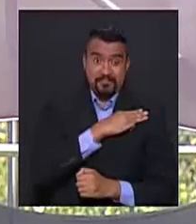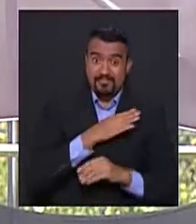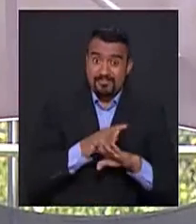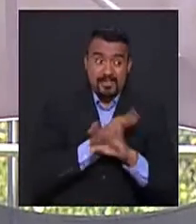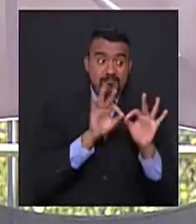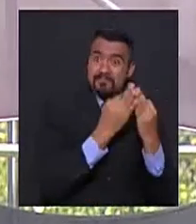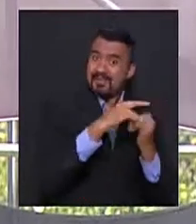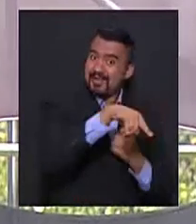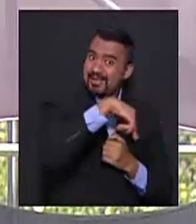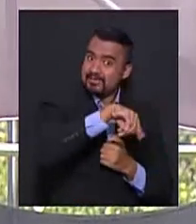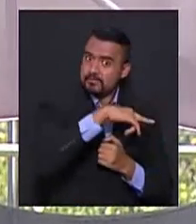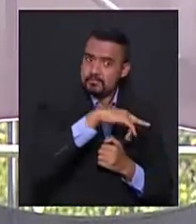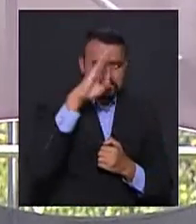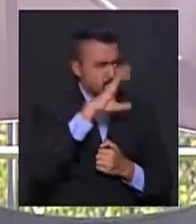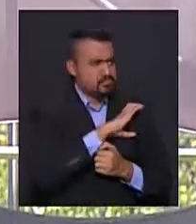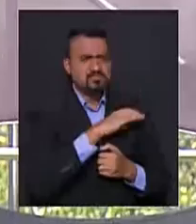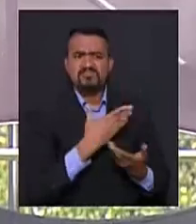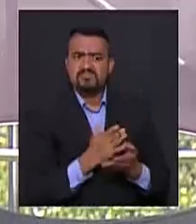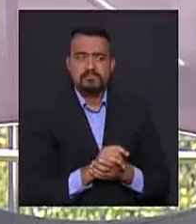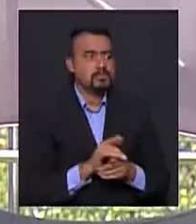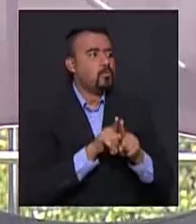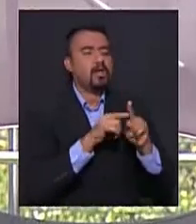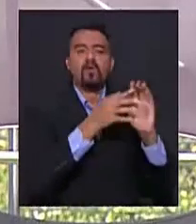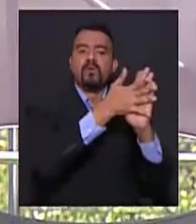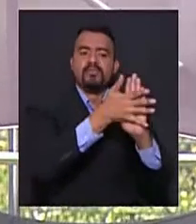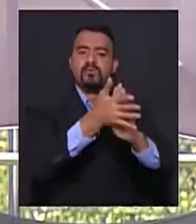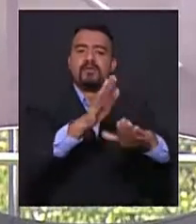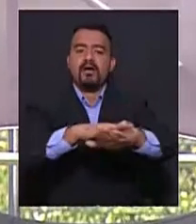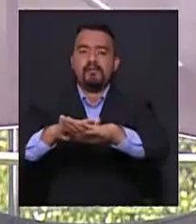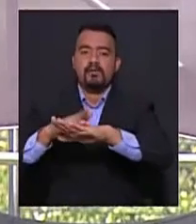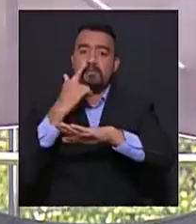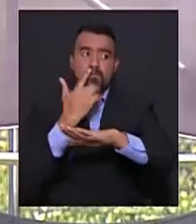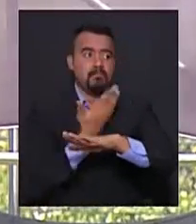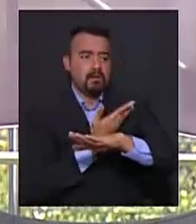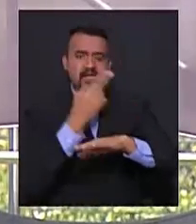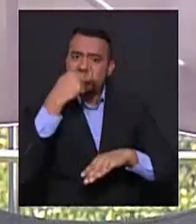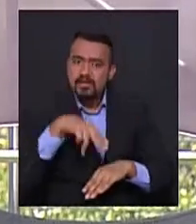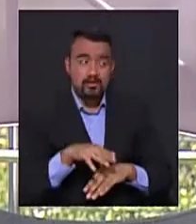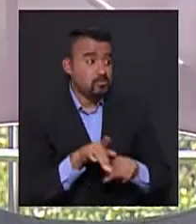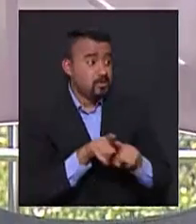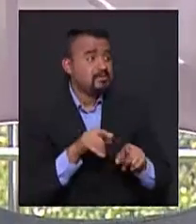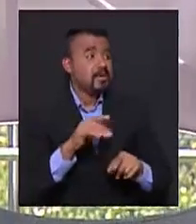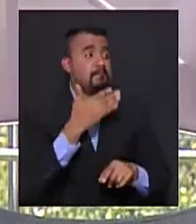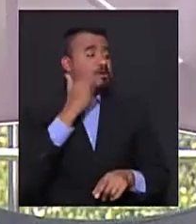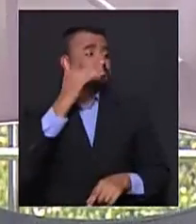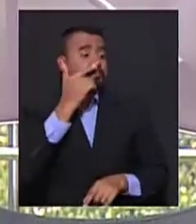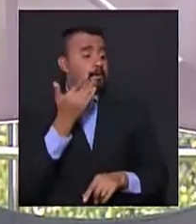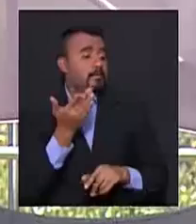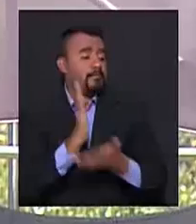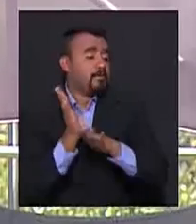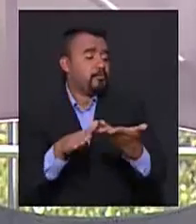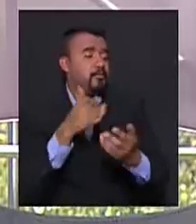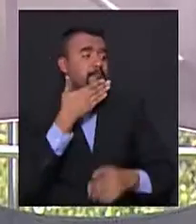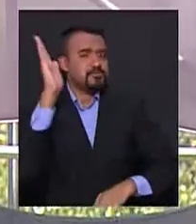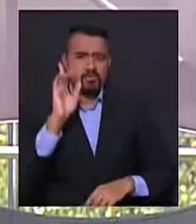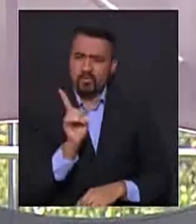Valdemar Franklin Quintero y decirle a sus hijos y a sus esposas que su lucha no fue en vano. Sé que los estudiantes